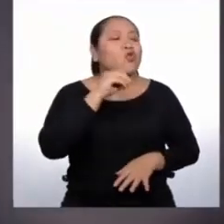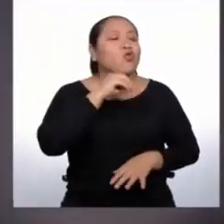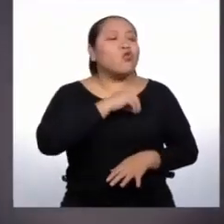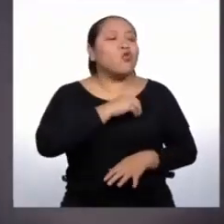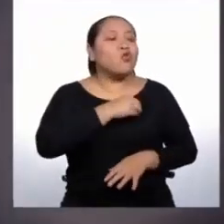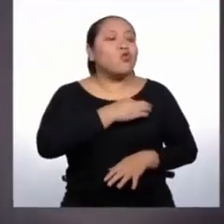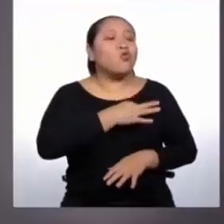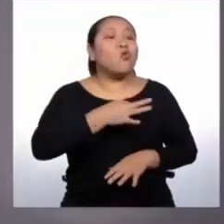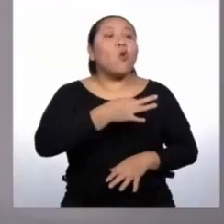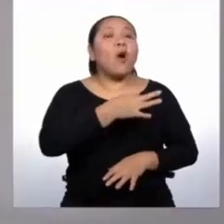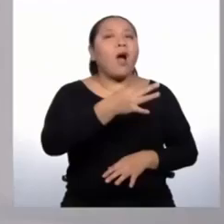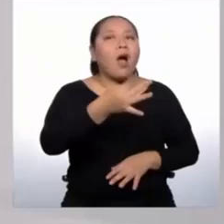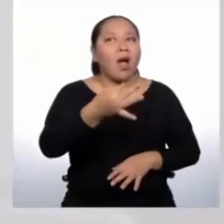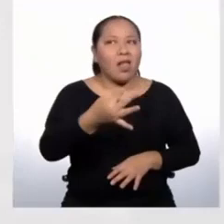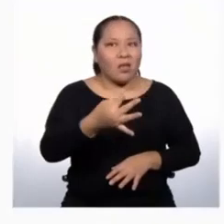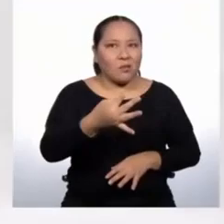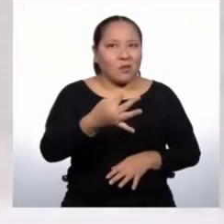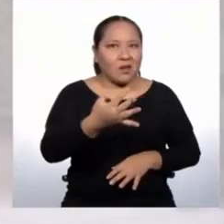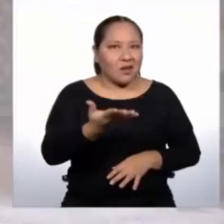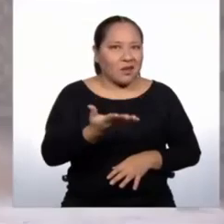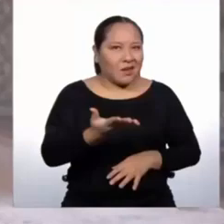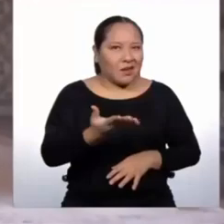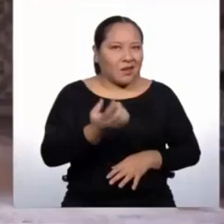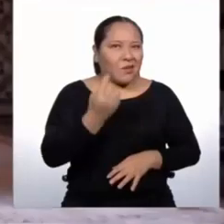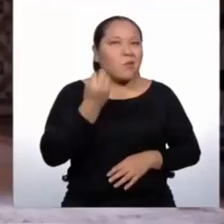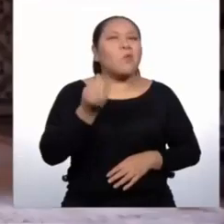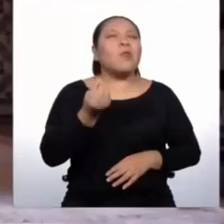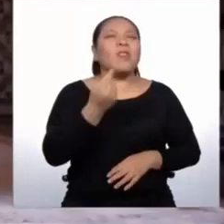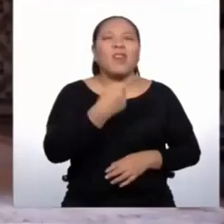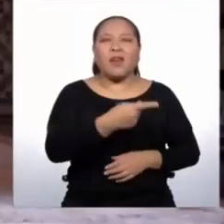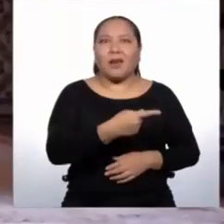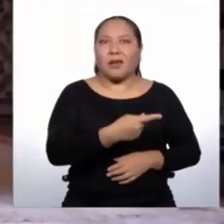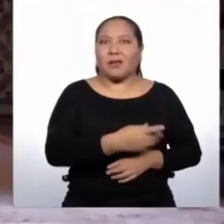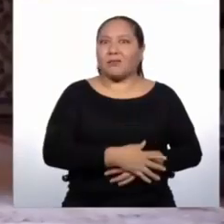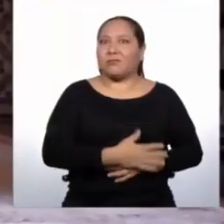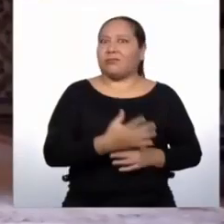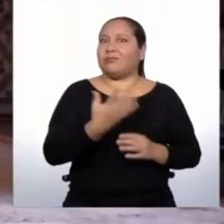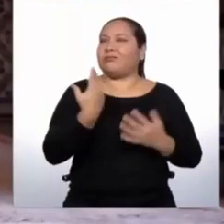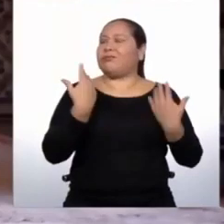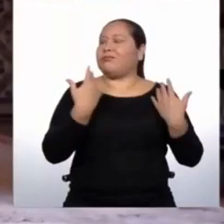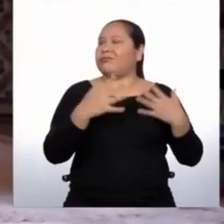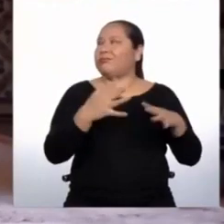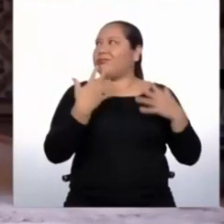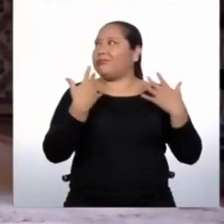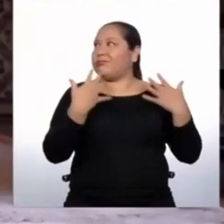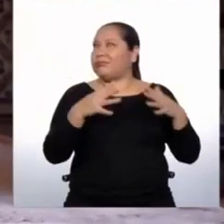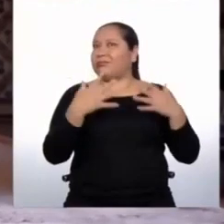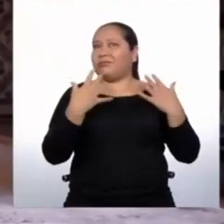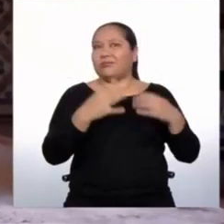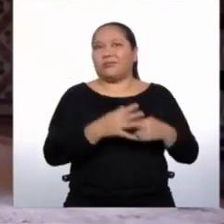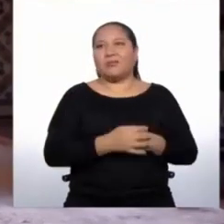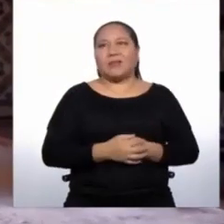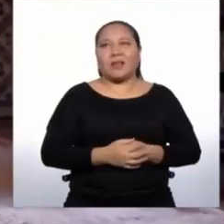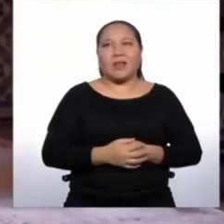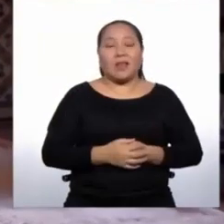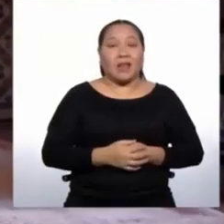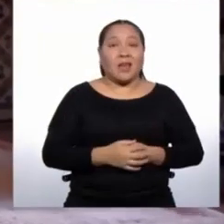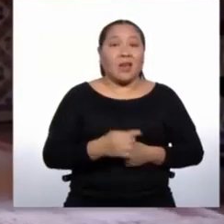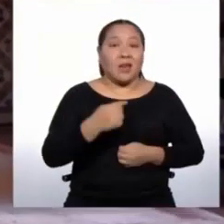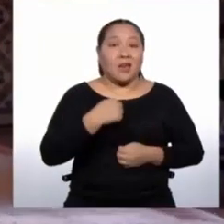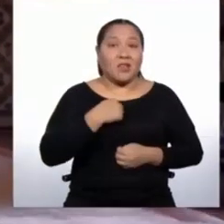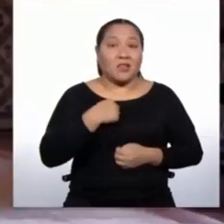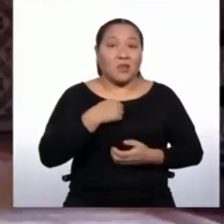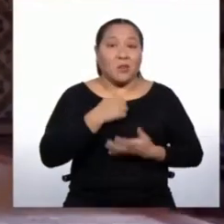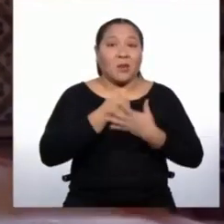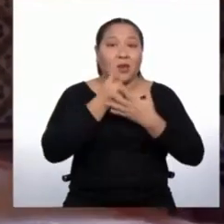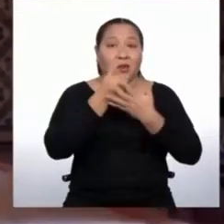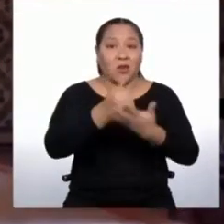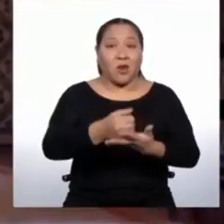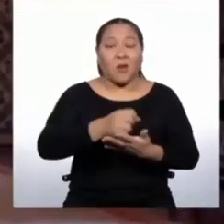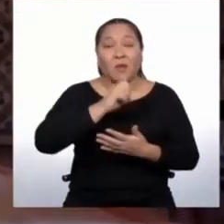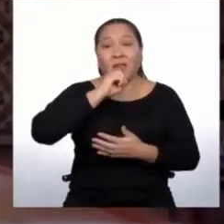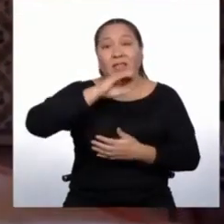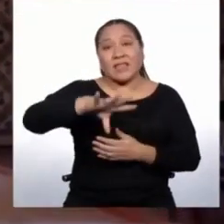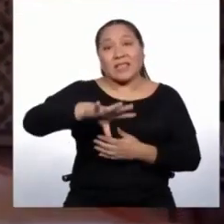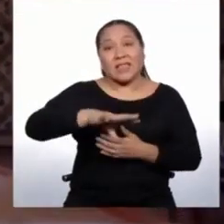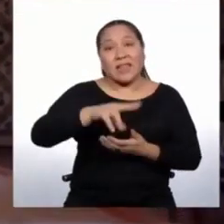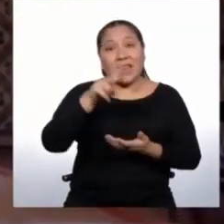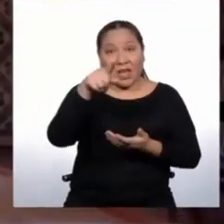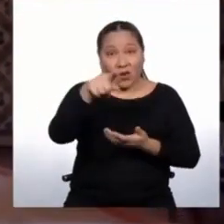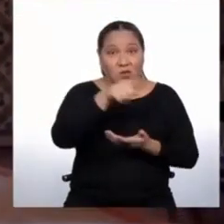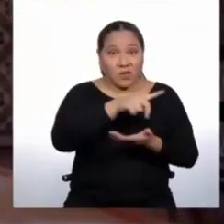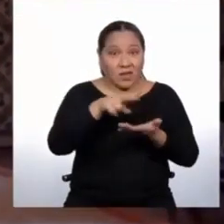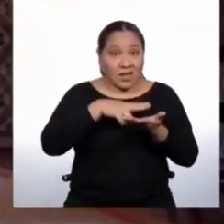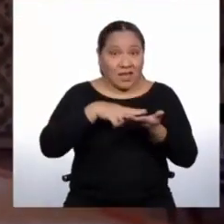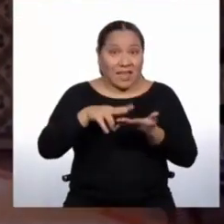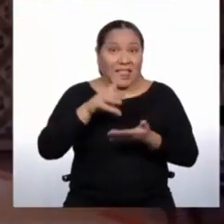me diga que esta digresión no viene a cuento, pero vaya si viene. Como que me sirve para informar al lector que